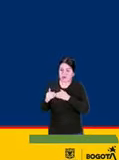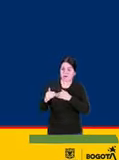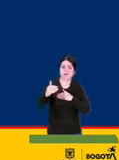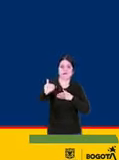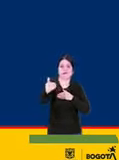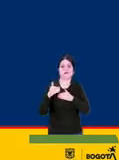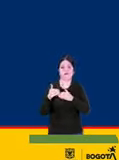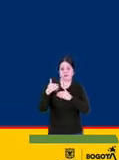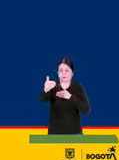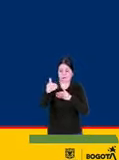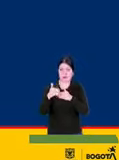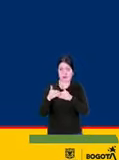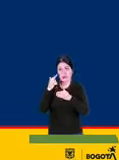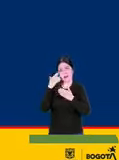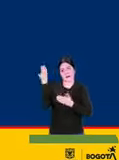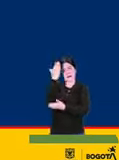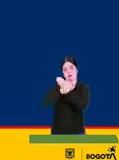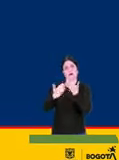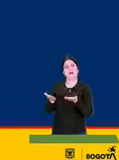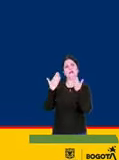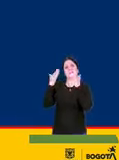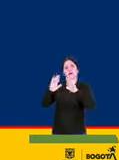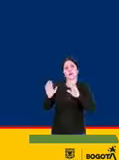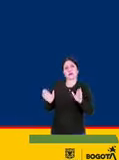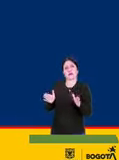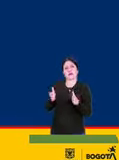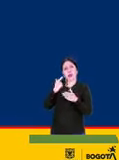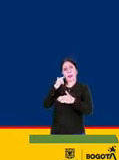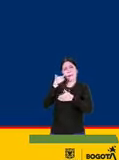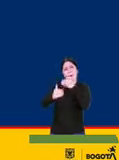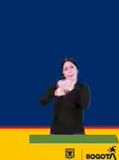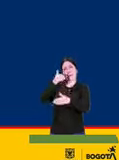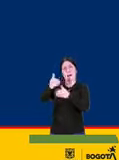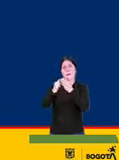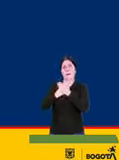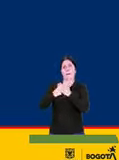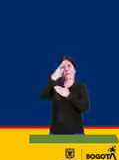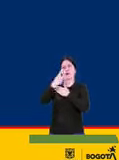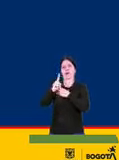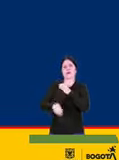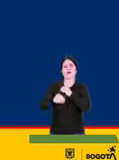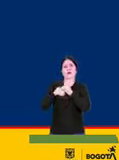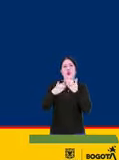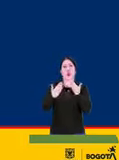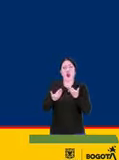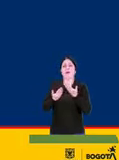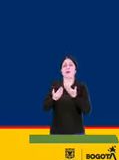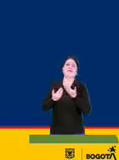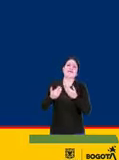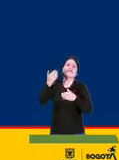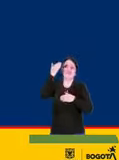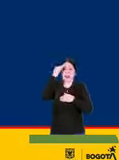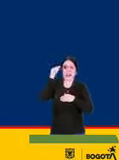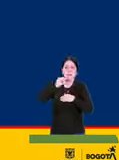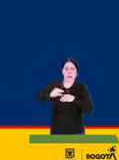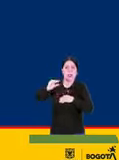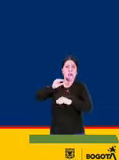unidad con que estamos midiendo el avance del proyecto y de igual manera su forma de pago. Por lo tanto,